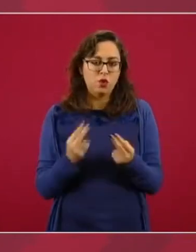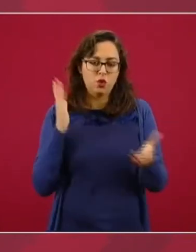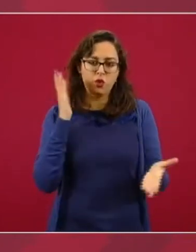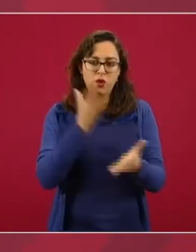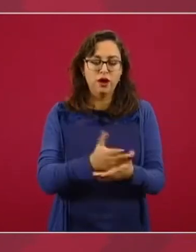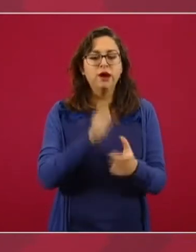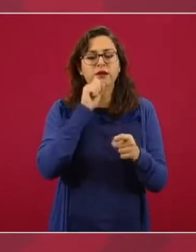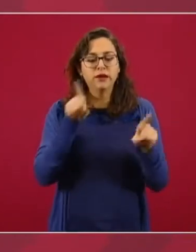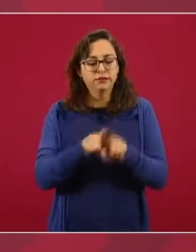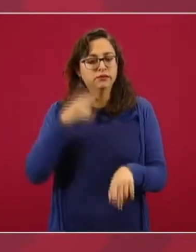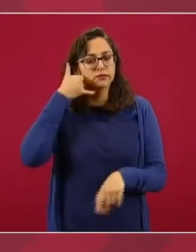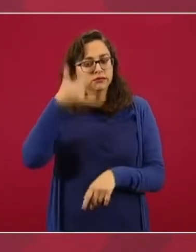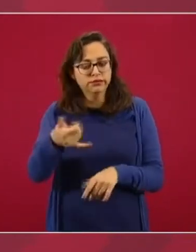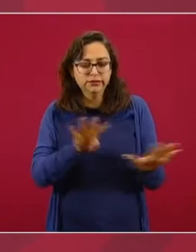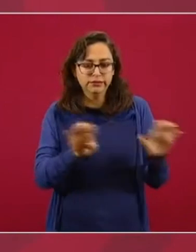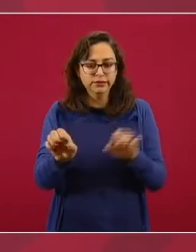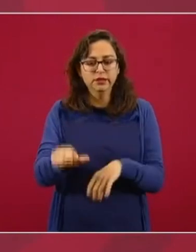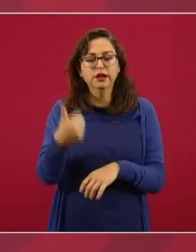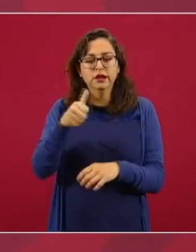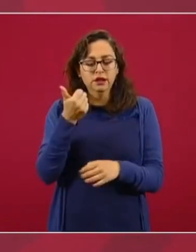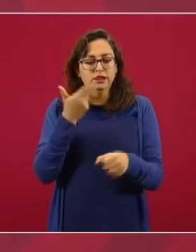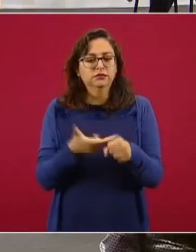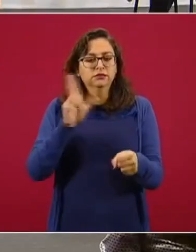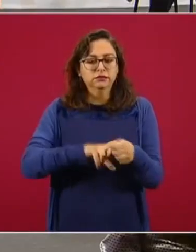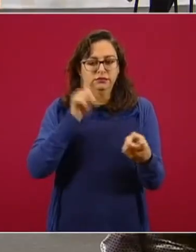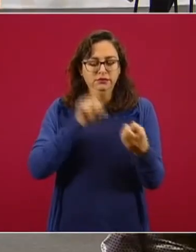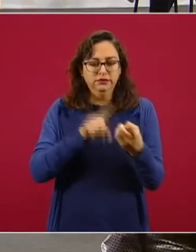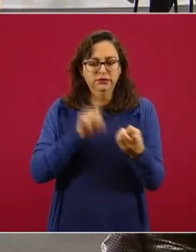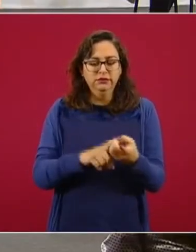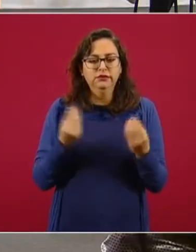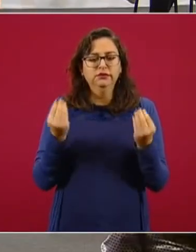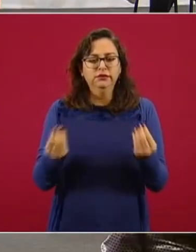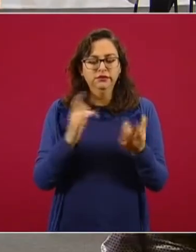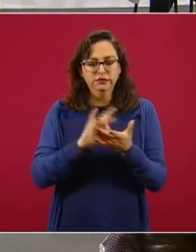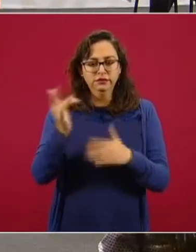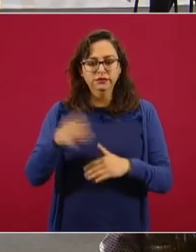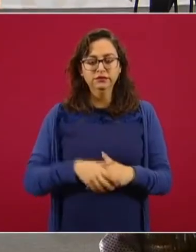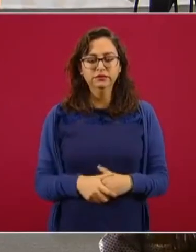el 911 para orientarse dónde hay hospitales disponibles. Muchas gracias.